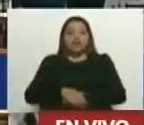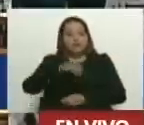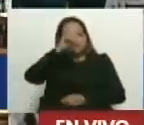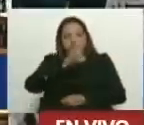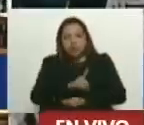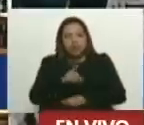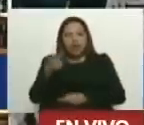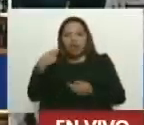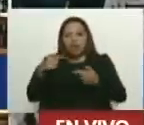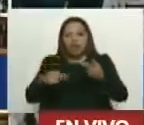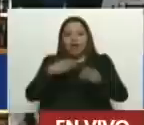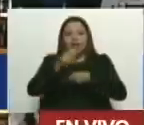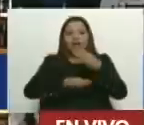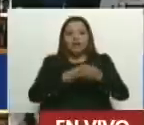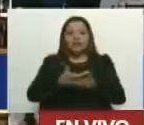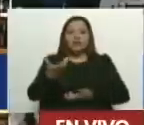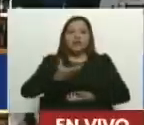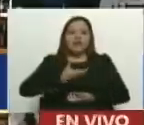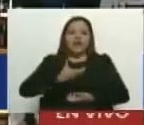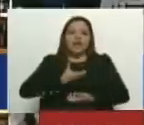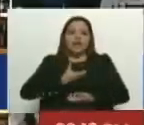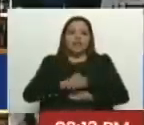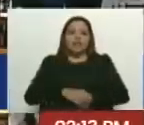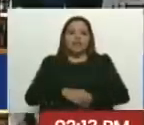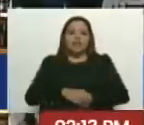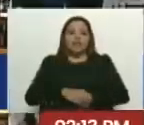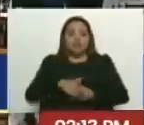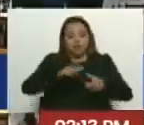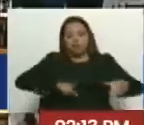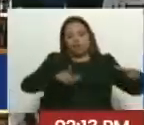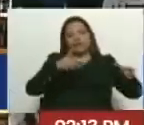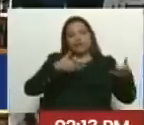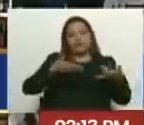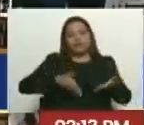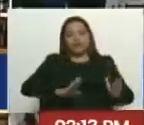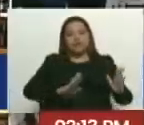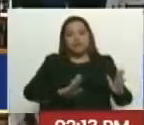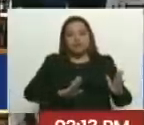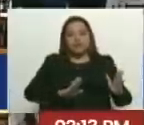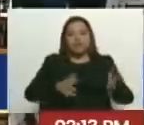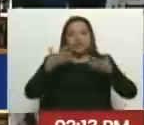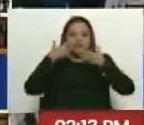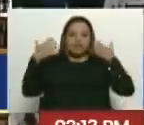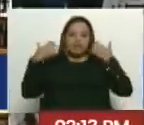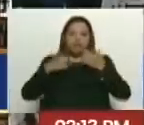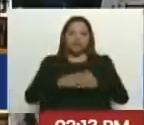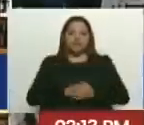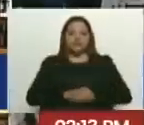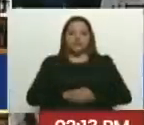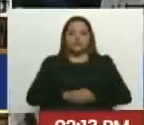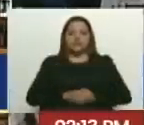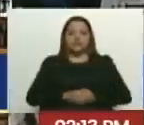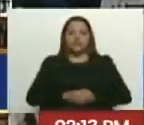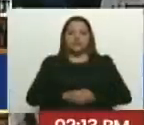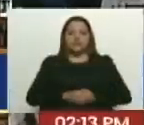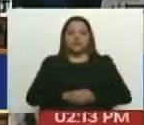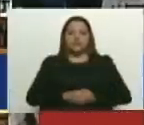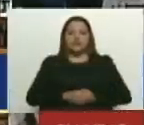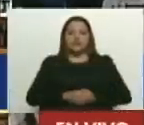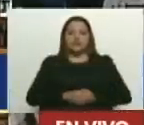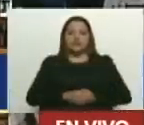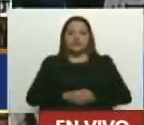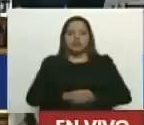alcalde, casualmente de mi pueblo natal, el Tigre, Ernesto Paraqueima. No hay un solo sector